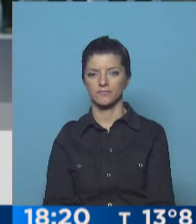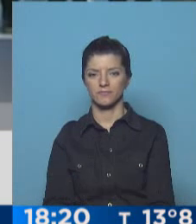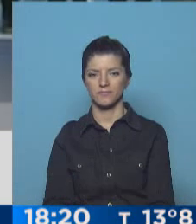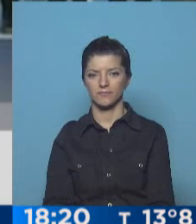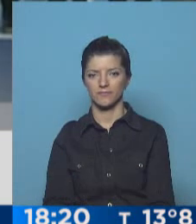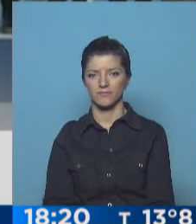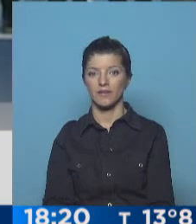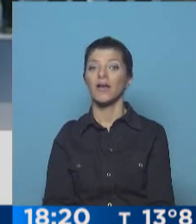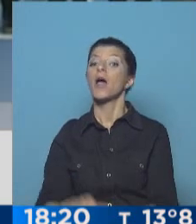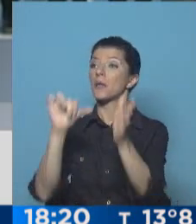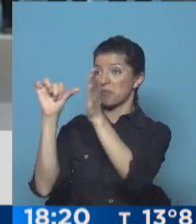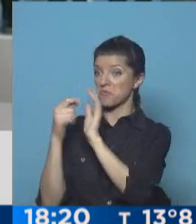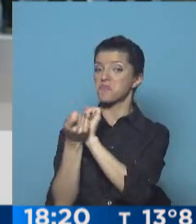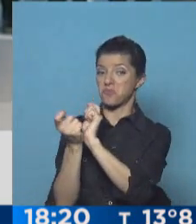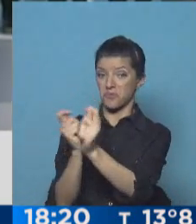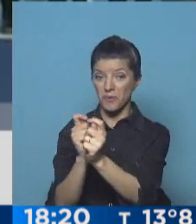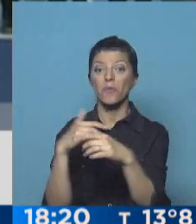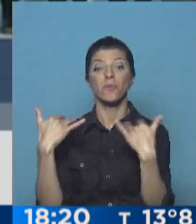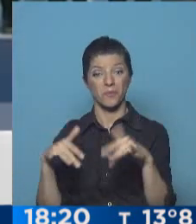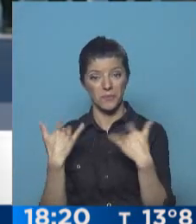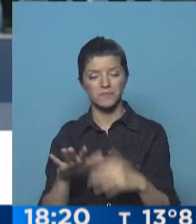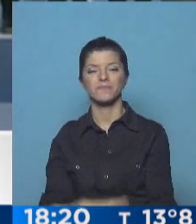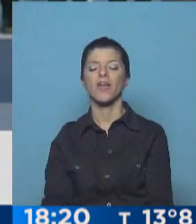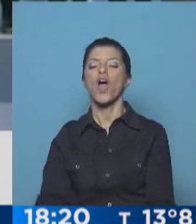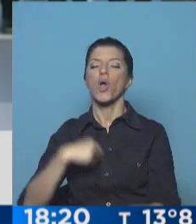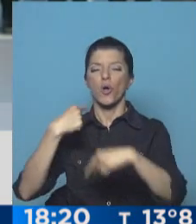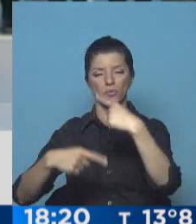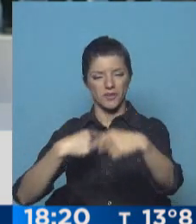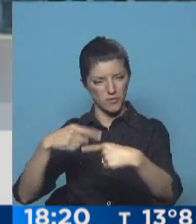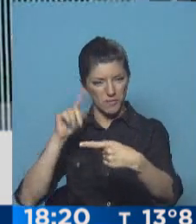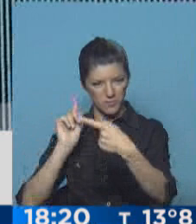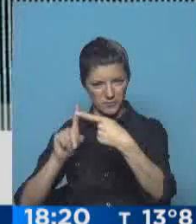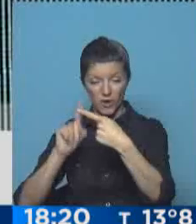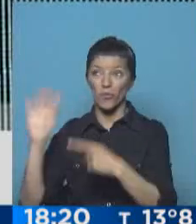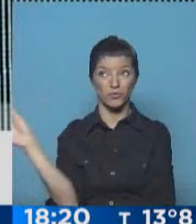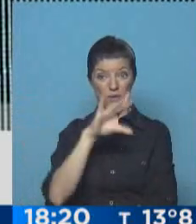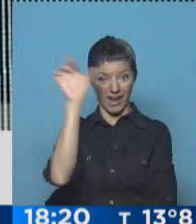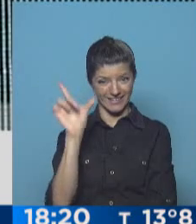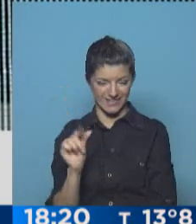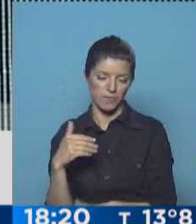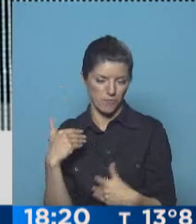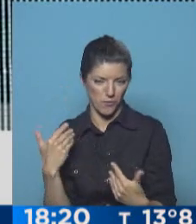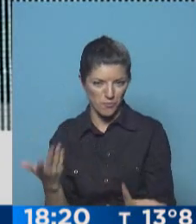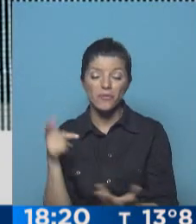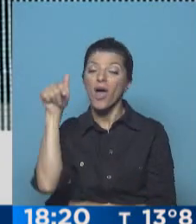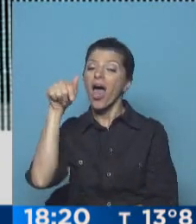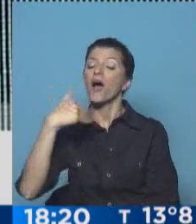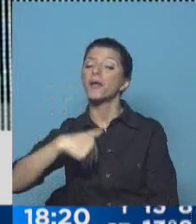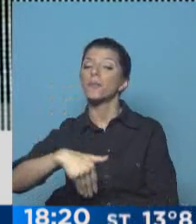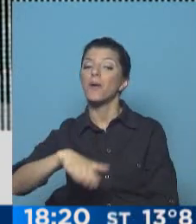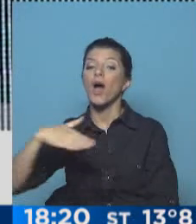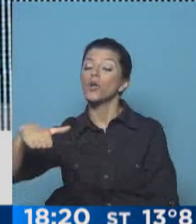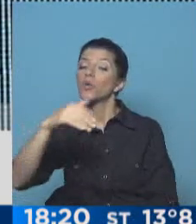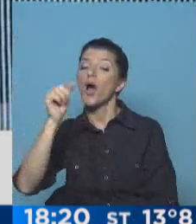Transformando el país, ¿qué le dicen? Sí. Muy bien, y seguimos entonces conectados con todo el país, por supuesto. Y es el momento de hacerlo ahora con la ciudad de Oro